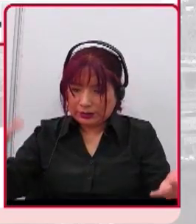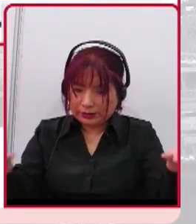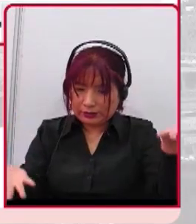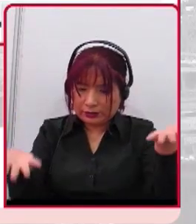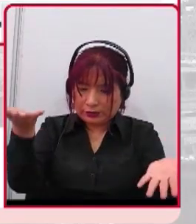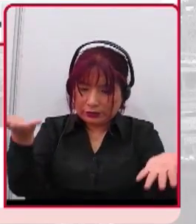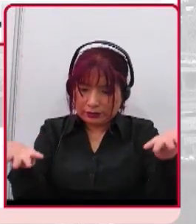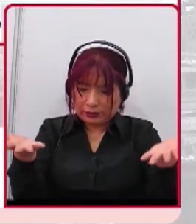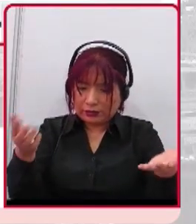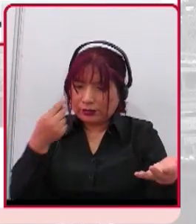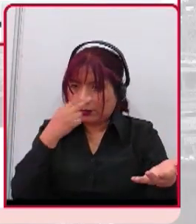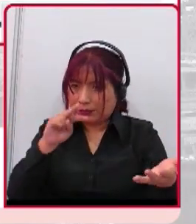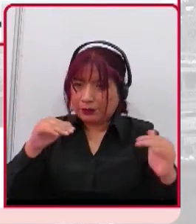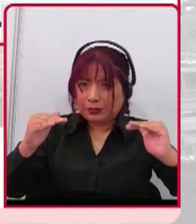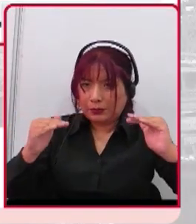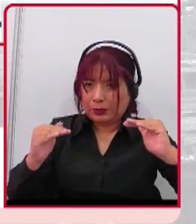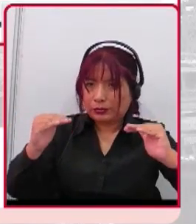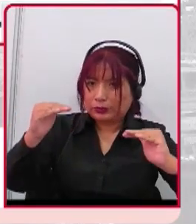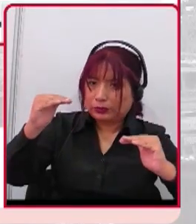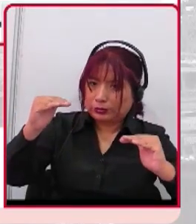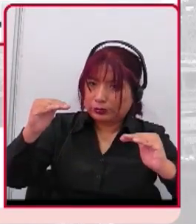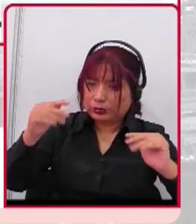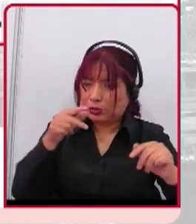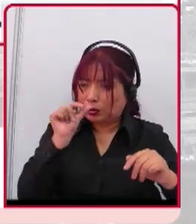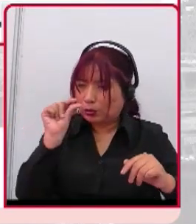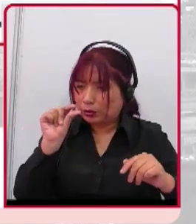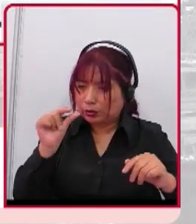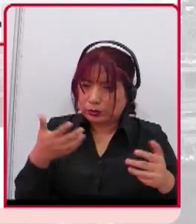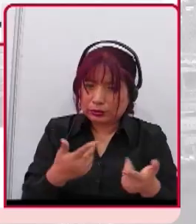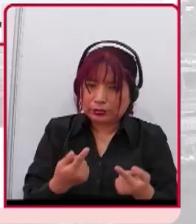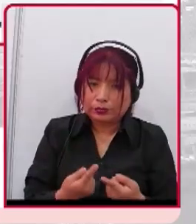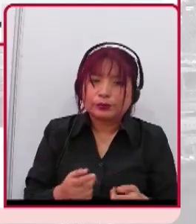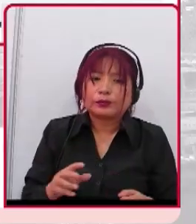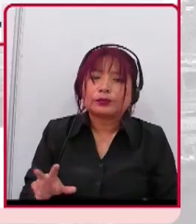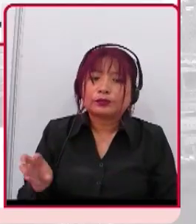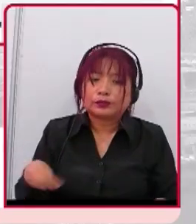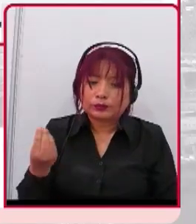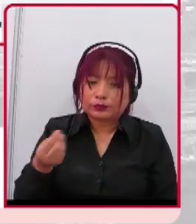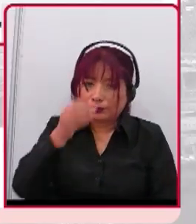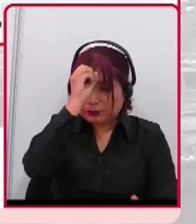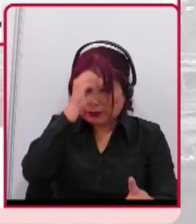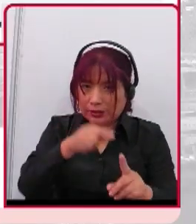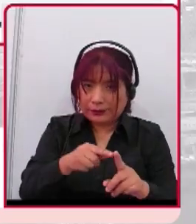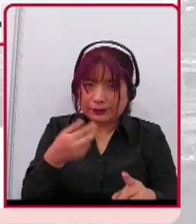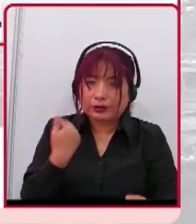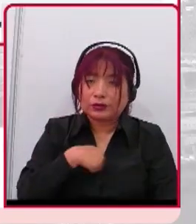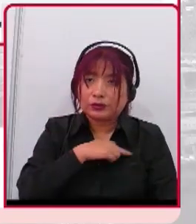De tratar de no tener ningún interferente al momento de determinar